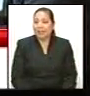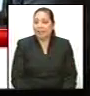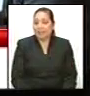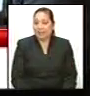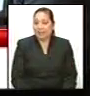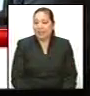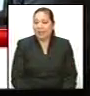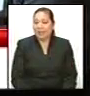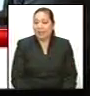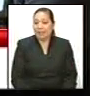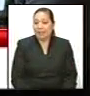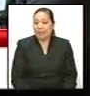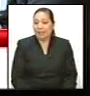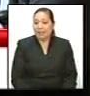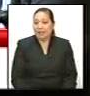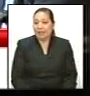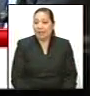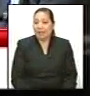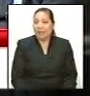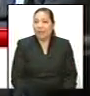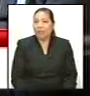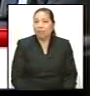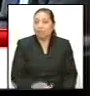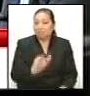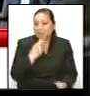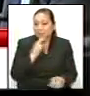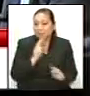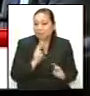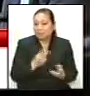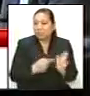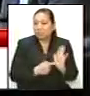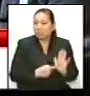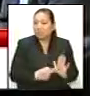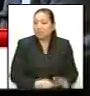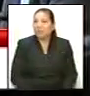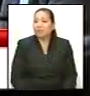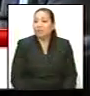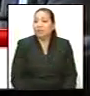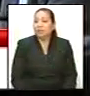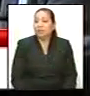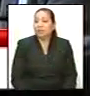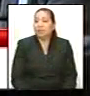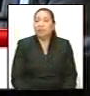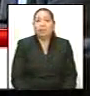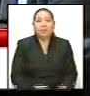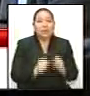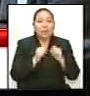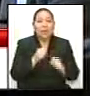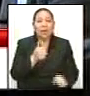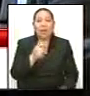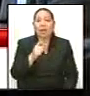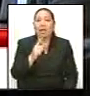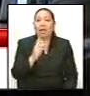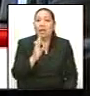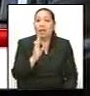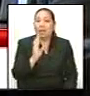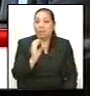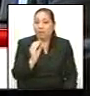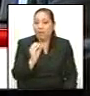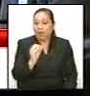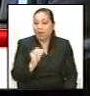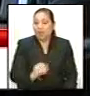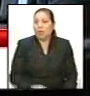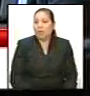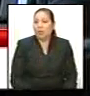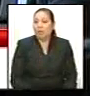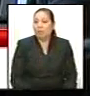ante los canales que nos ven, al señor Daniel Alfaro, solicitándole, al ex ministro de